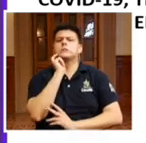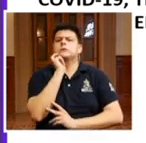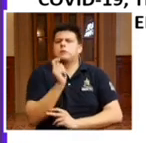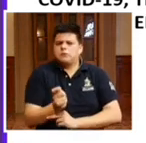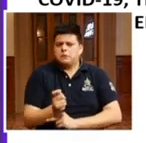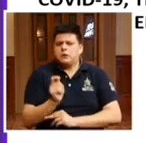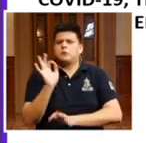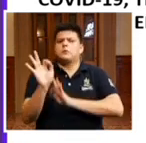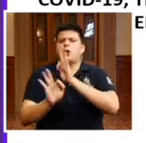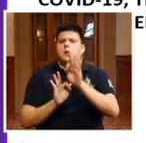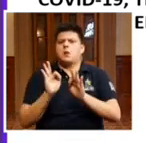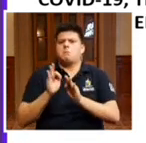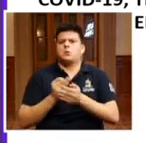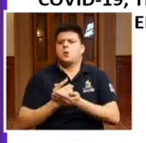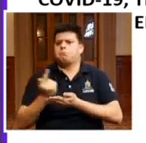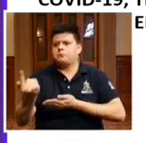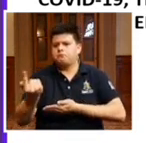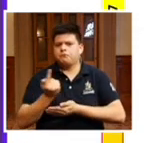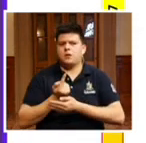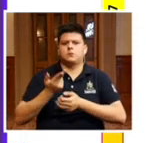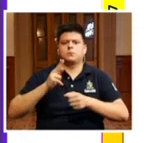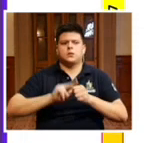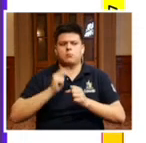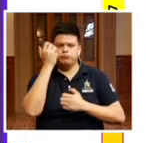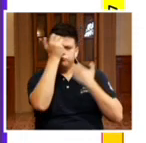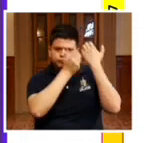tratamiento ambulatorio.